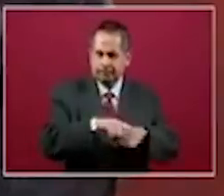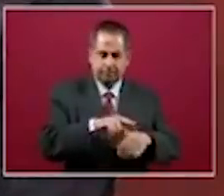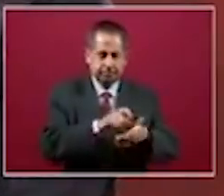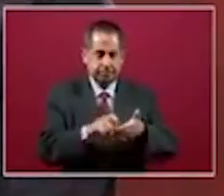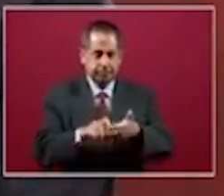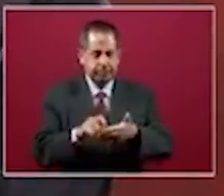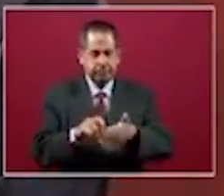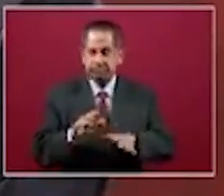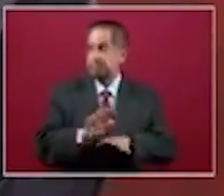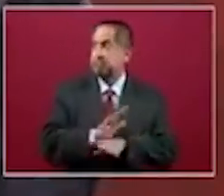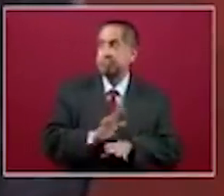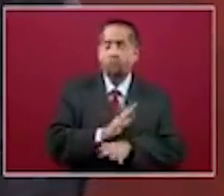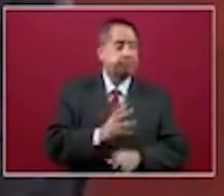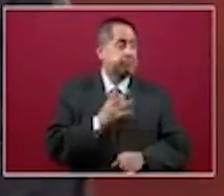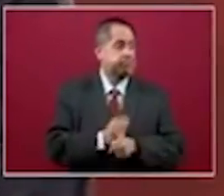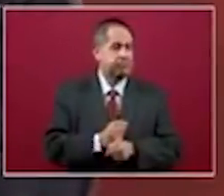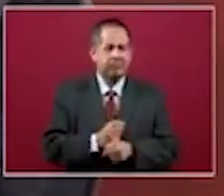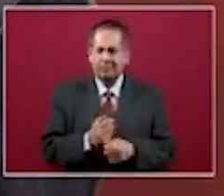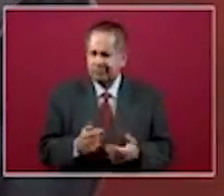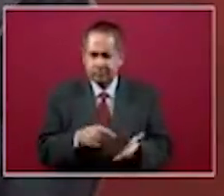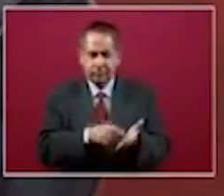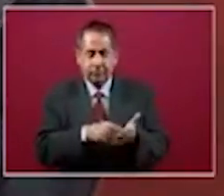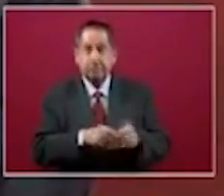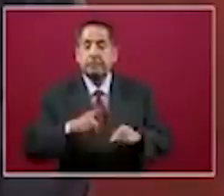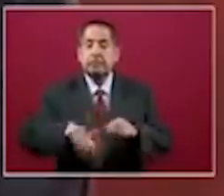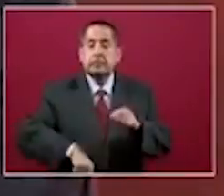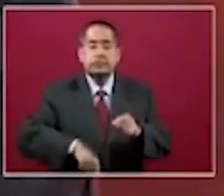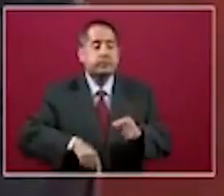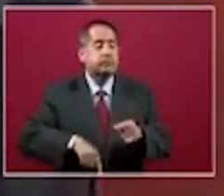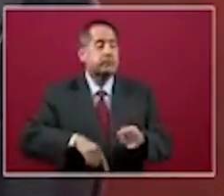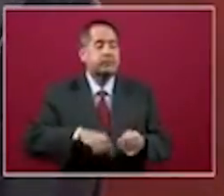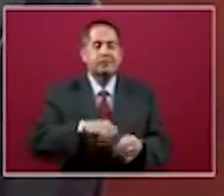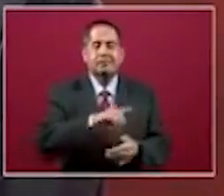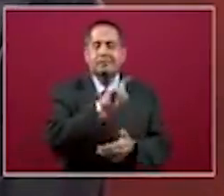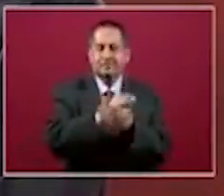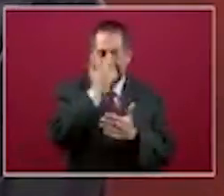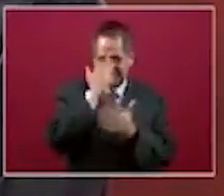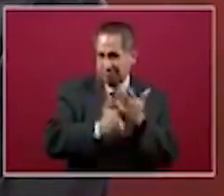para que no fuesen delitos graves hechos de corrupción,